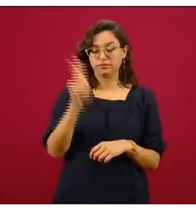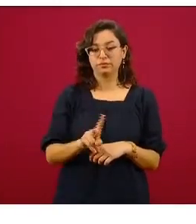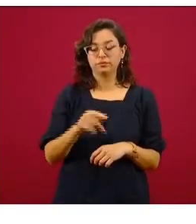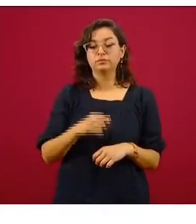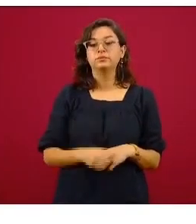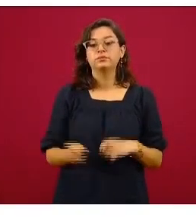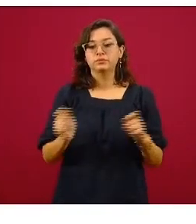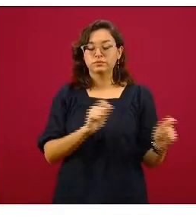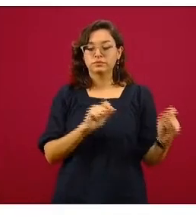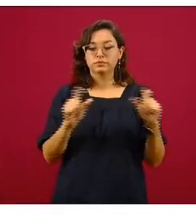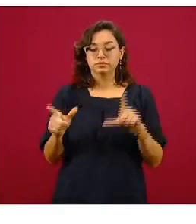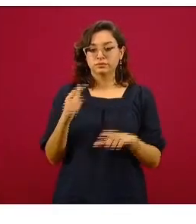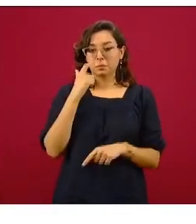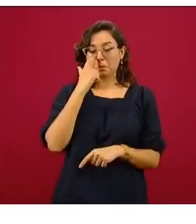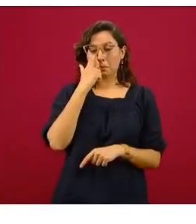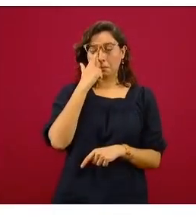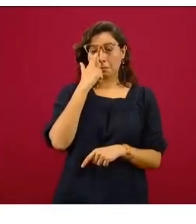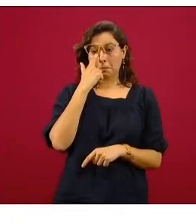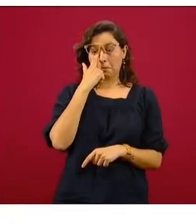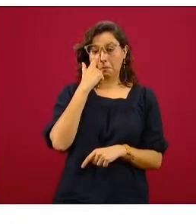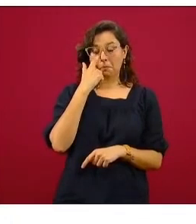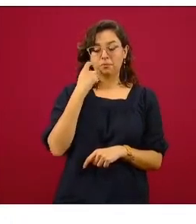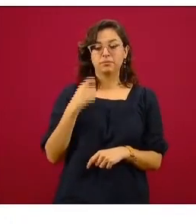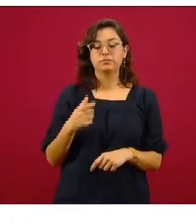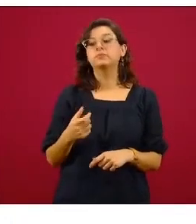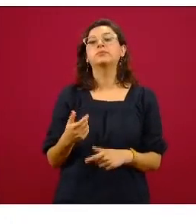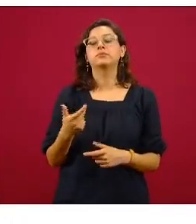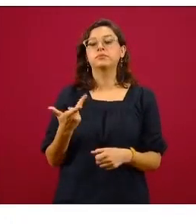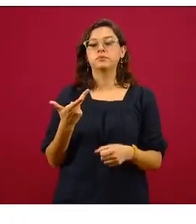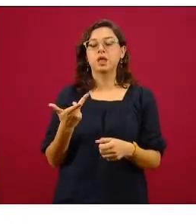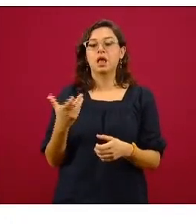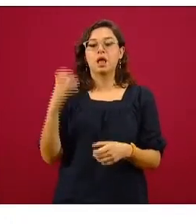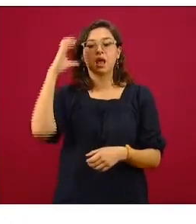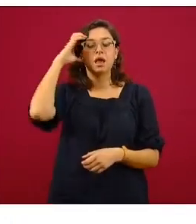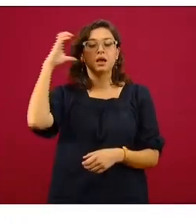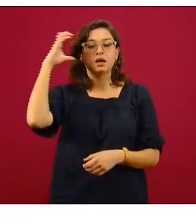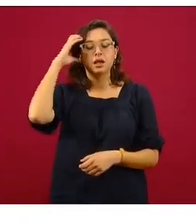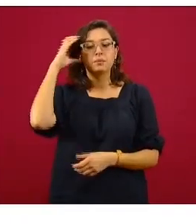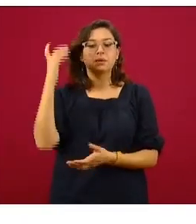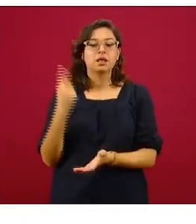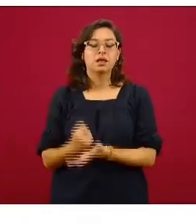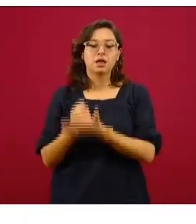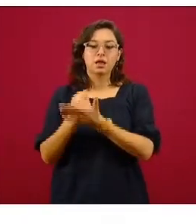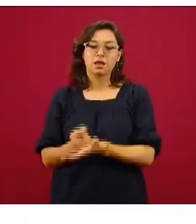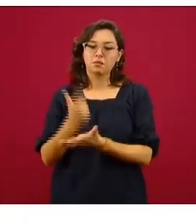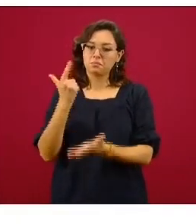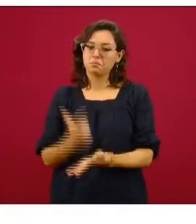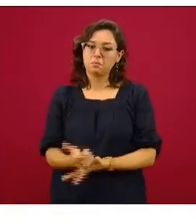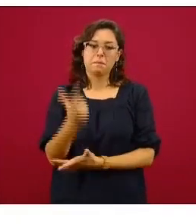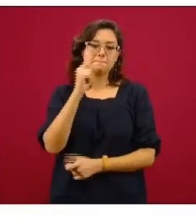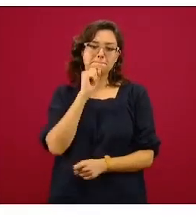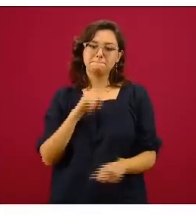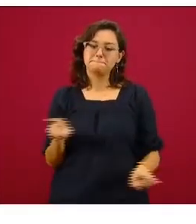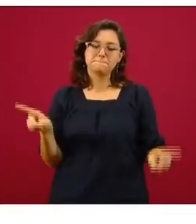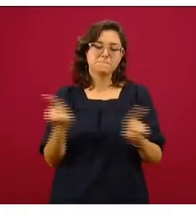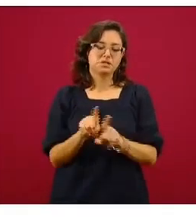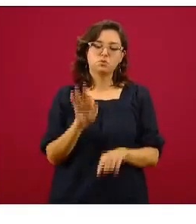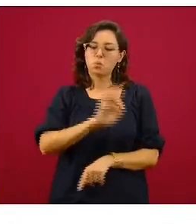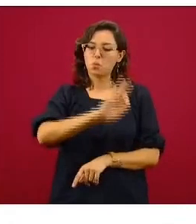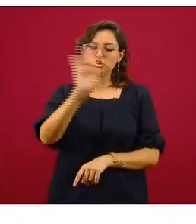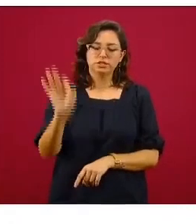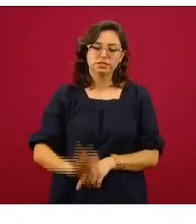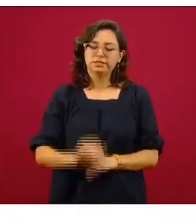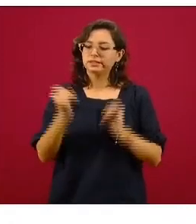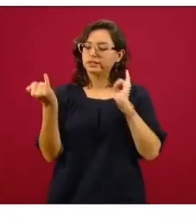que es precisamente la ocupación de camas críticas, prácticamente el porcentaje es similar al anterior, y son las mismas